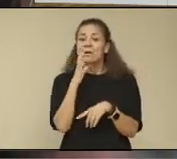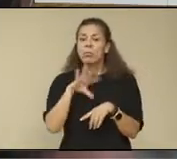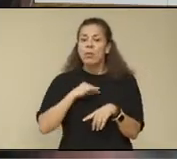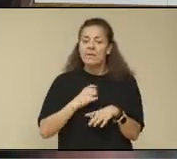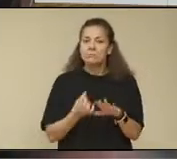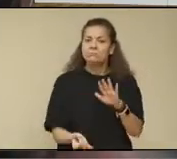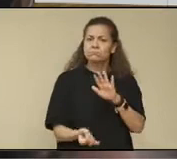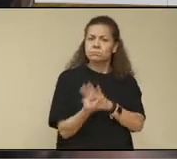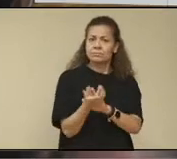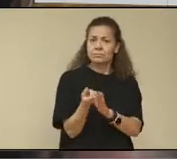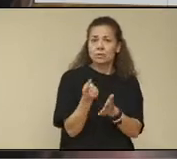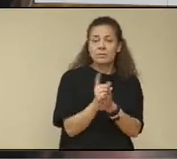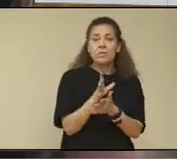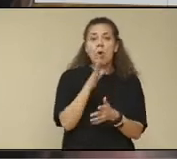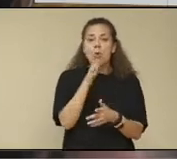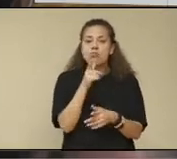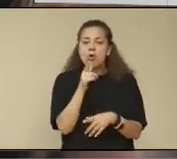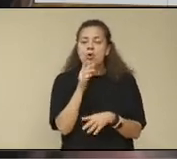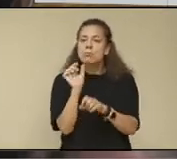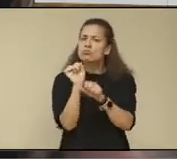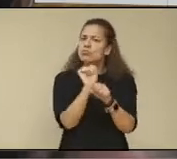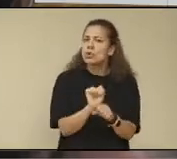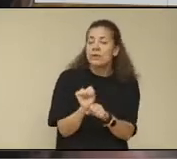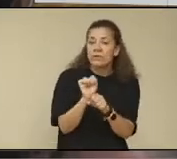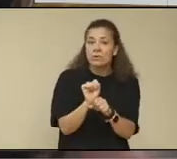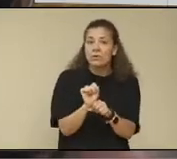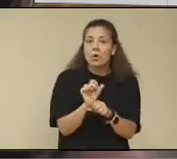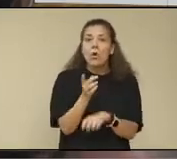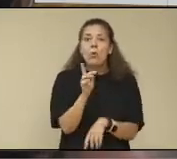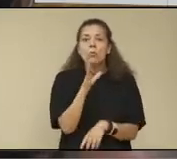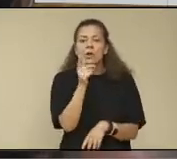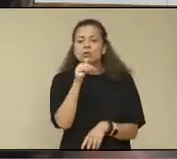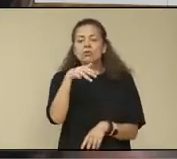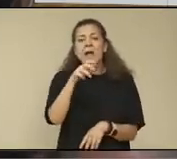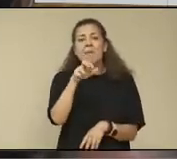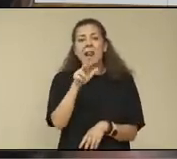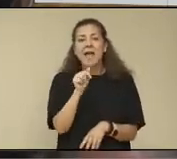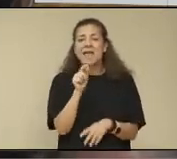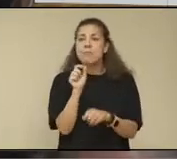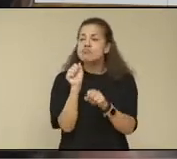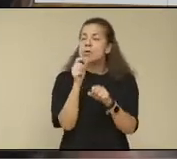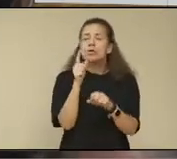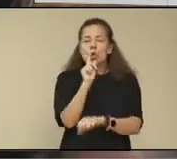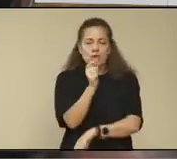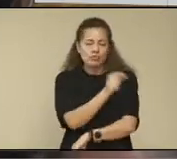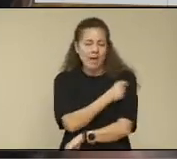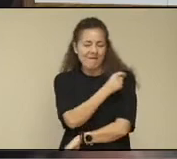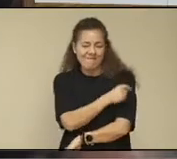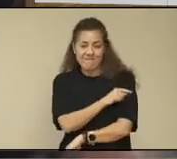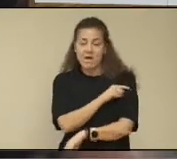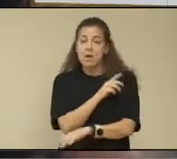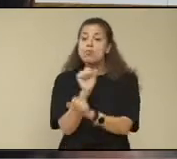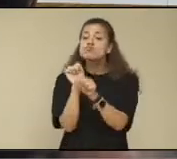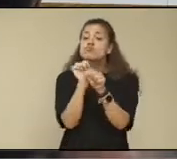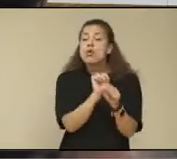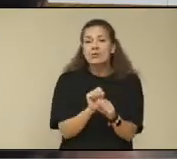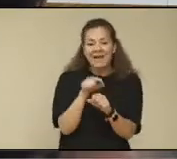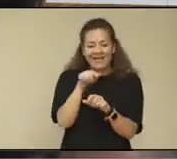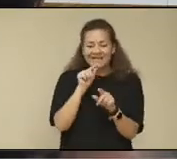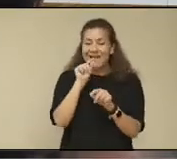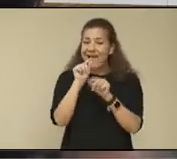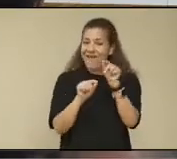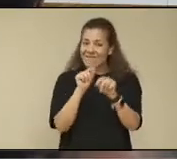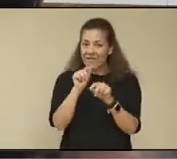rebotes por efecto de la protección, porque como no es una malaria que proteja, no es una vacuna que proteja de la infección